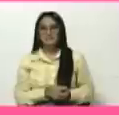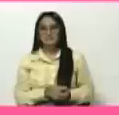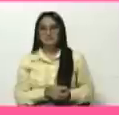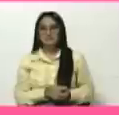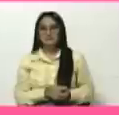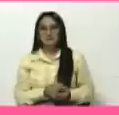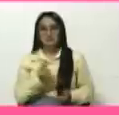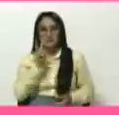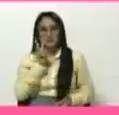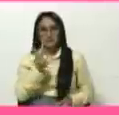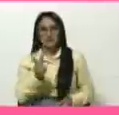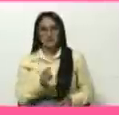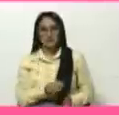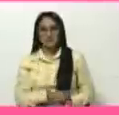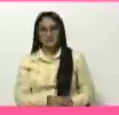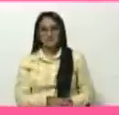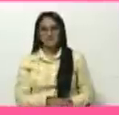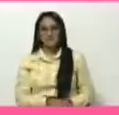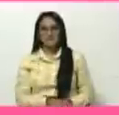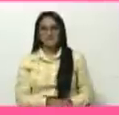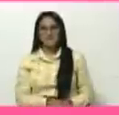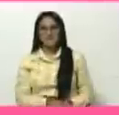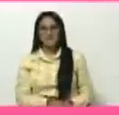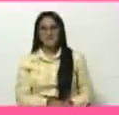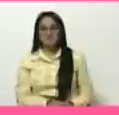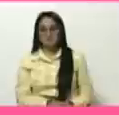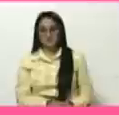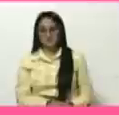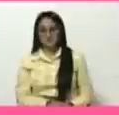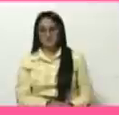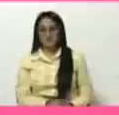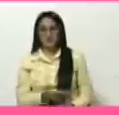Uno observa eso y se encuentra con